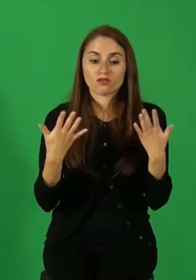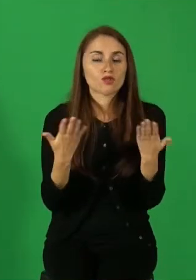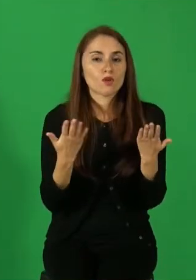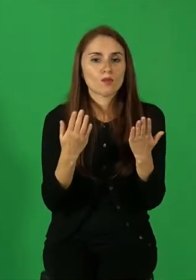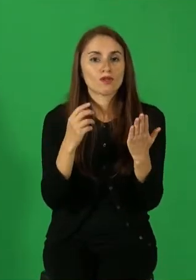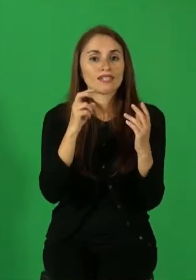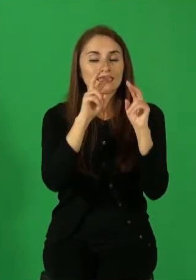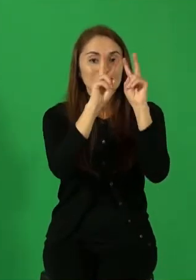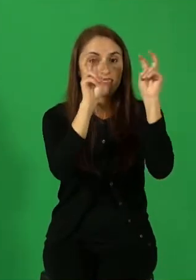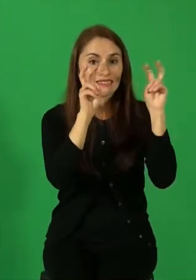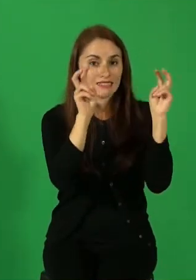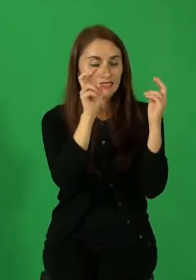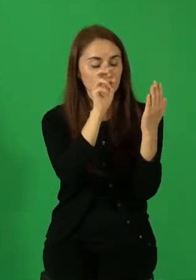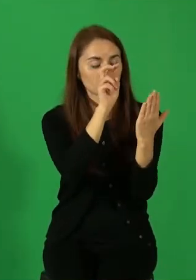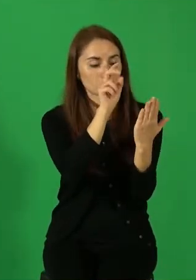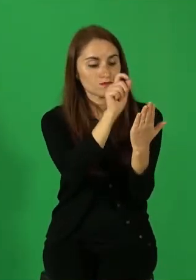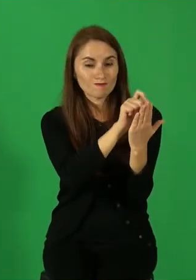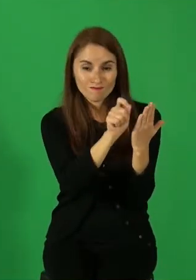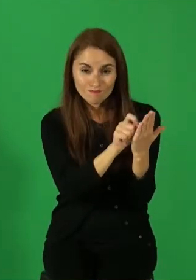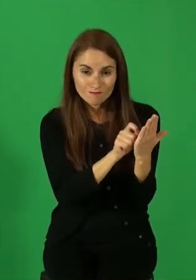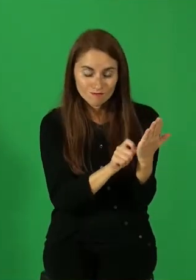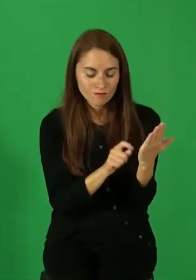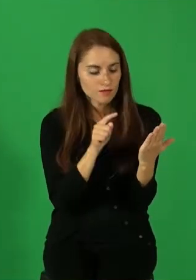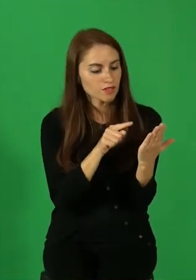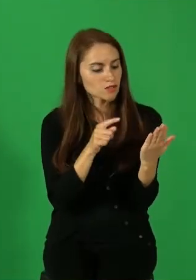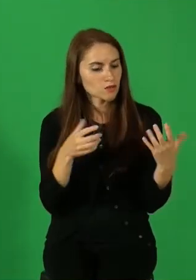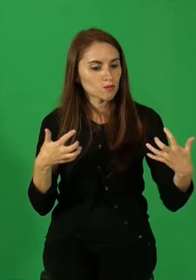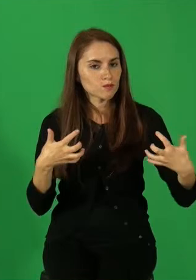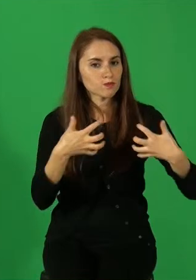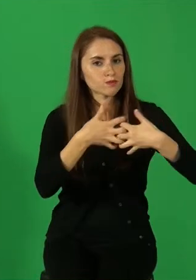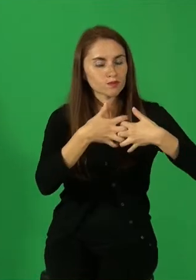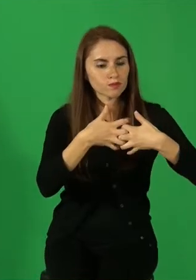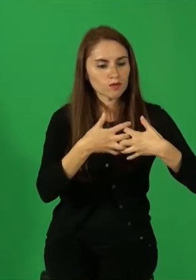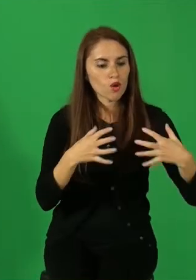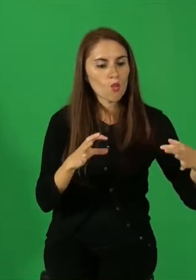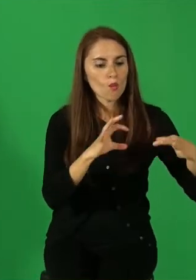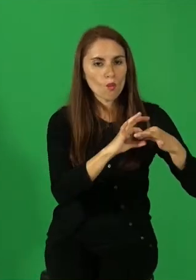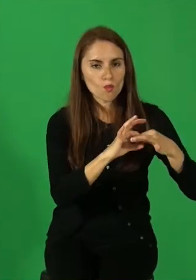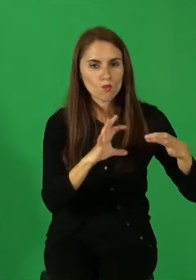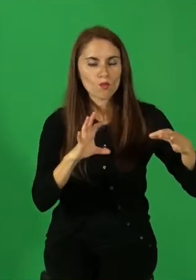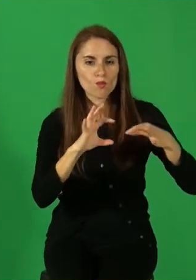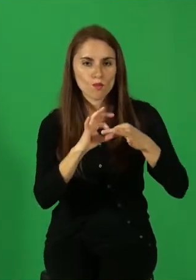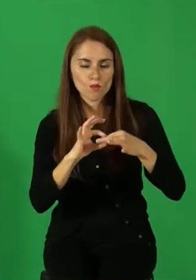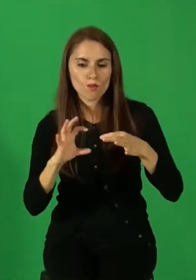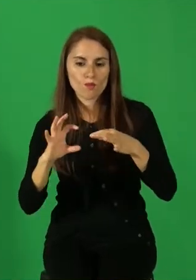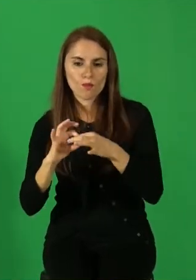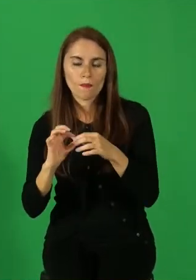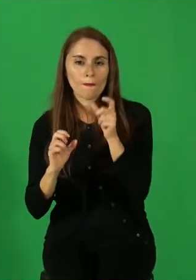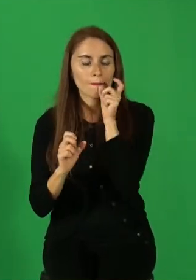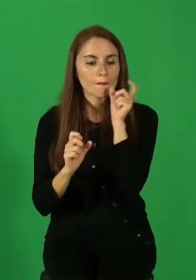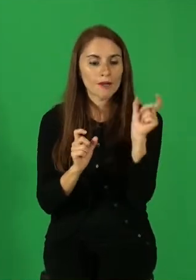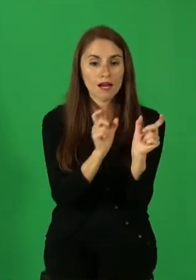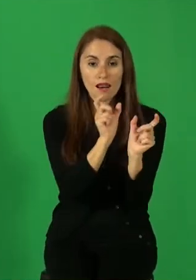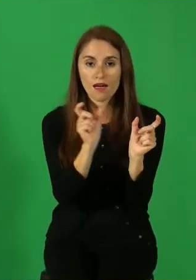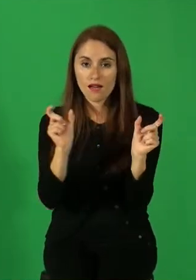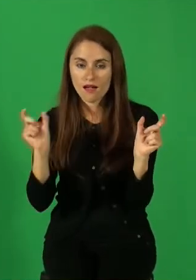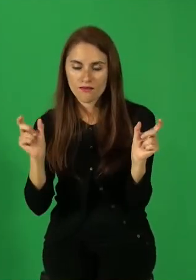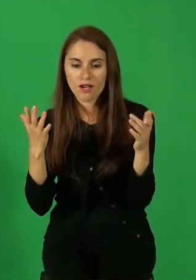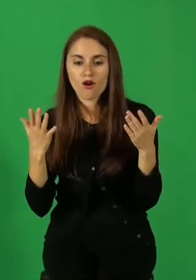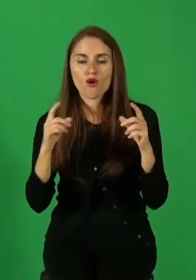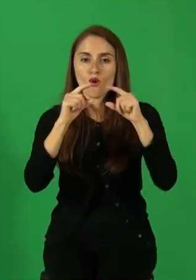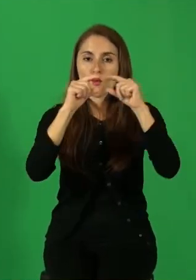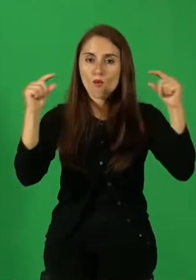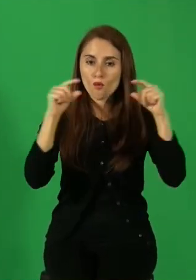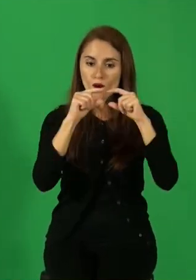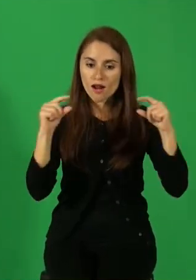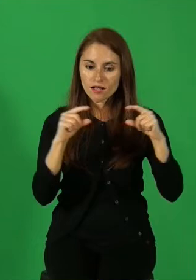es el encadenamiento, la unión de las palabras, oraciones e ideas